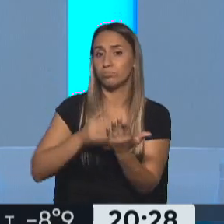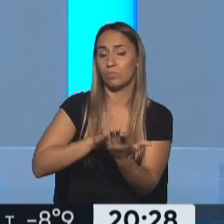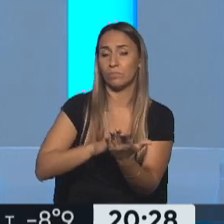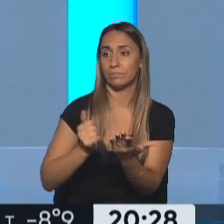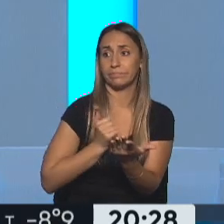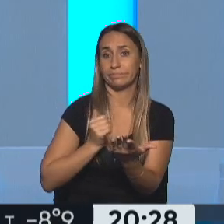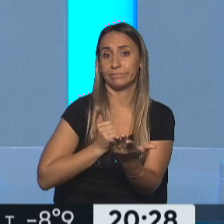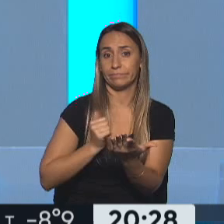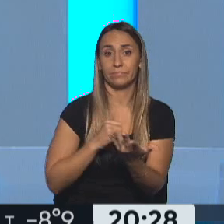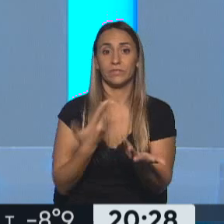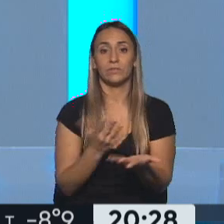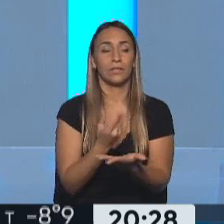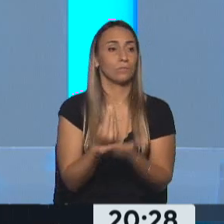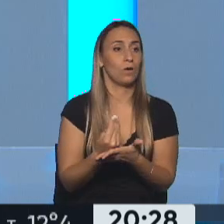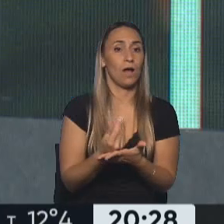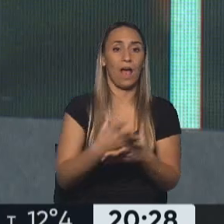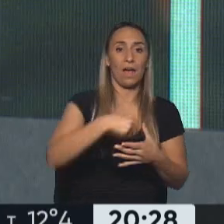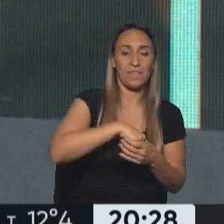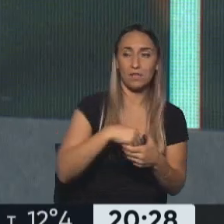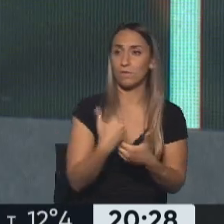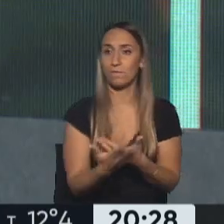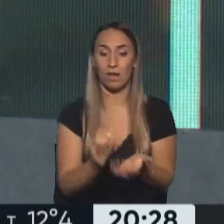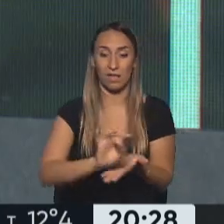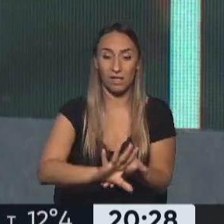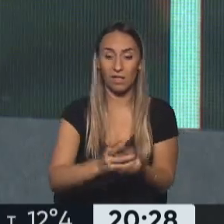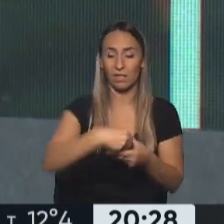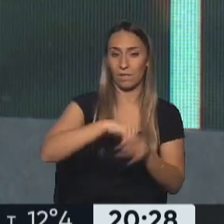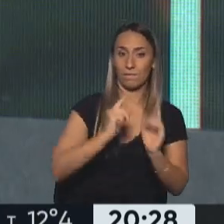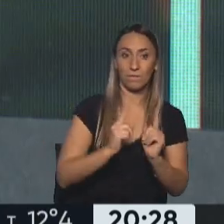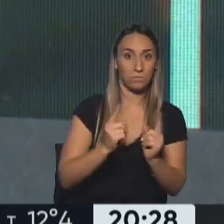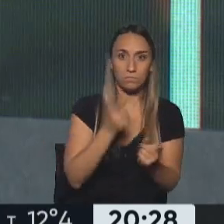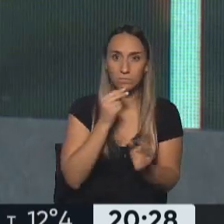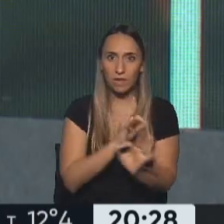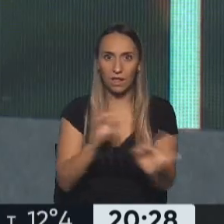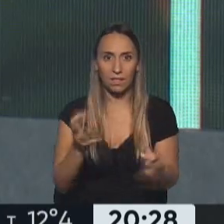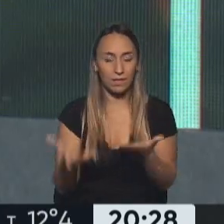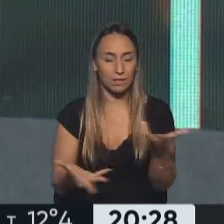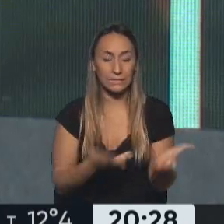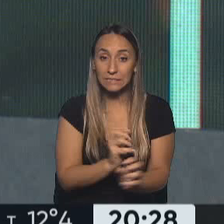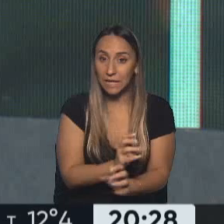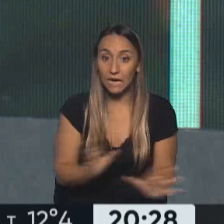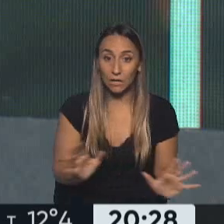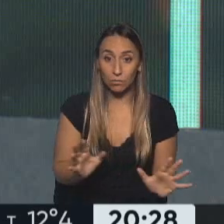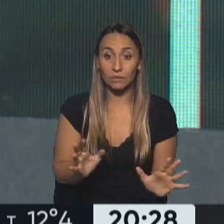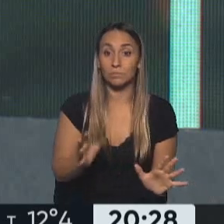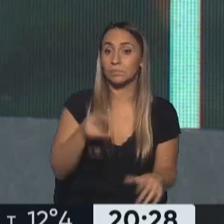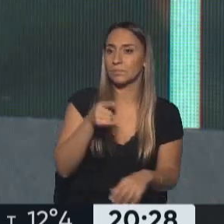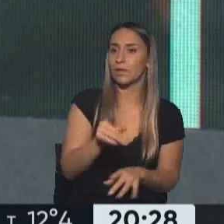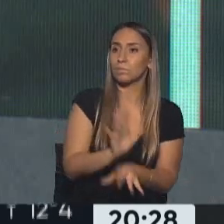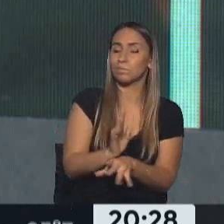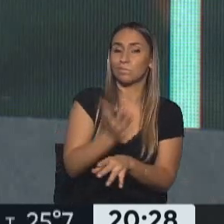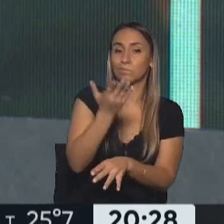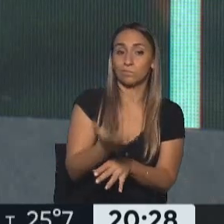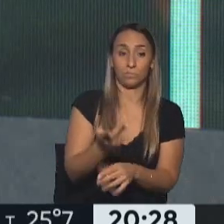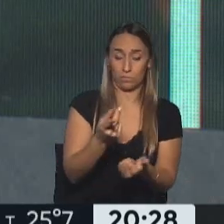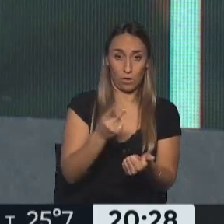está ni adentro ni afuera del Poder Judicial. Es tremendo. Sí. Es tremendo. Digo, personalmente, ese hombre es y no es. No